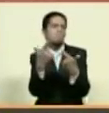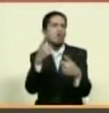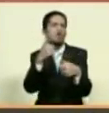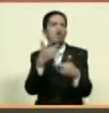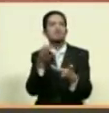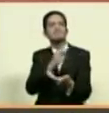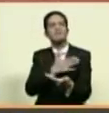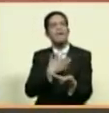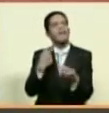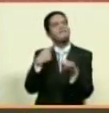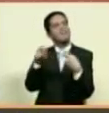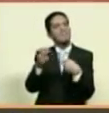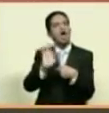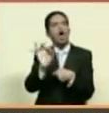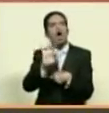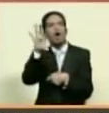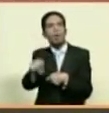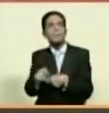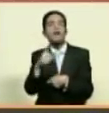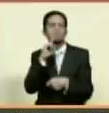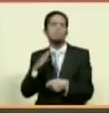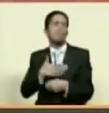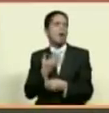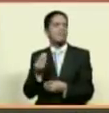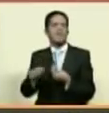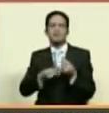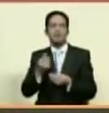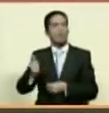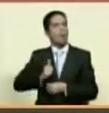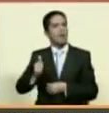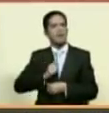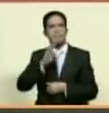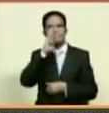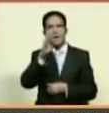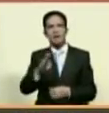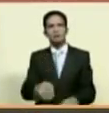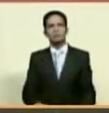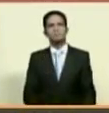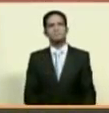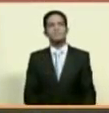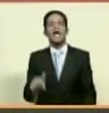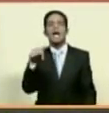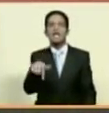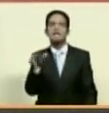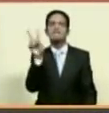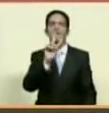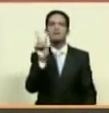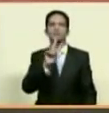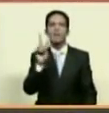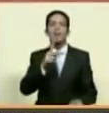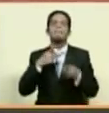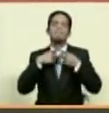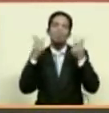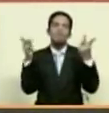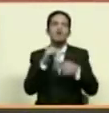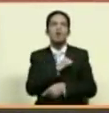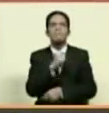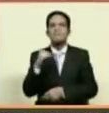vender, comprar divisas, lo puede hacer en cualquier agencia bancaria del sistema bancario nacional, público, privado,